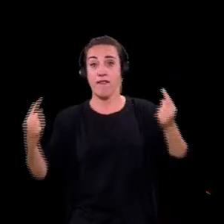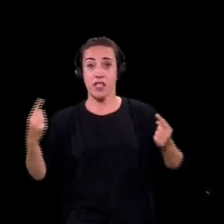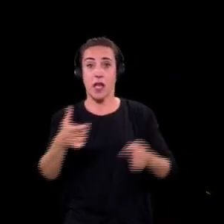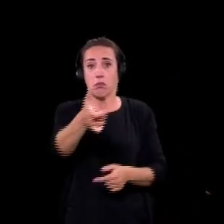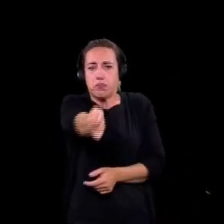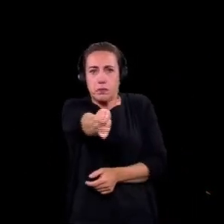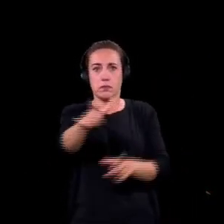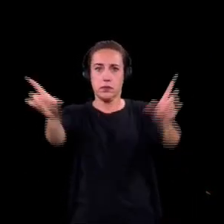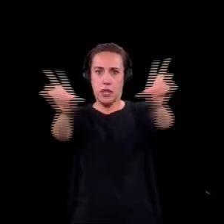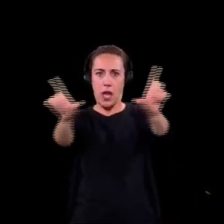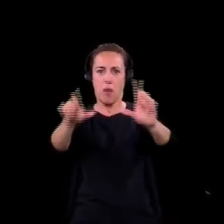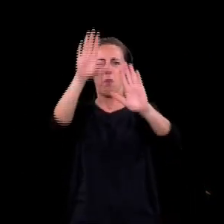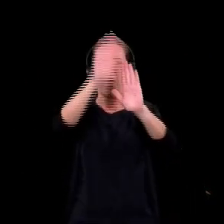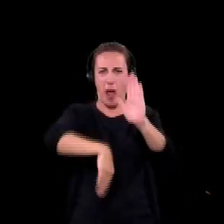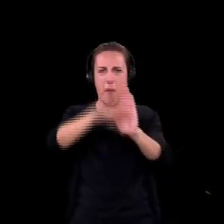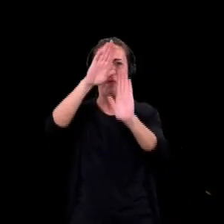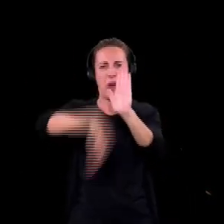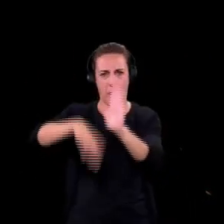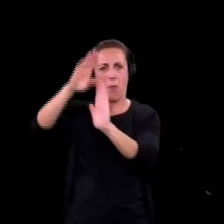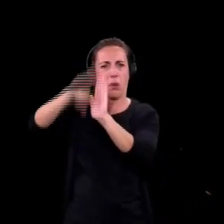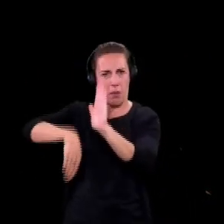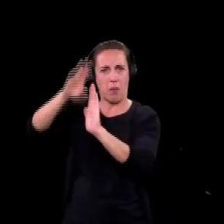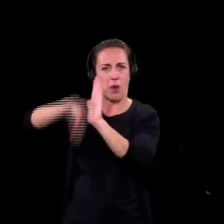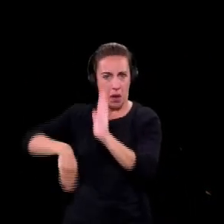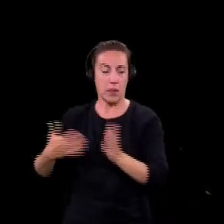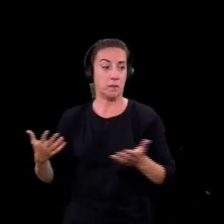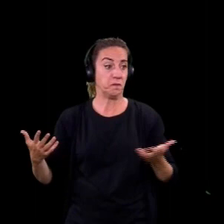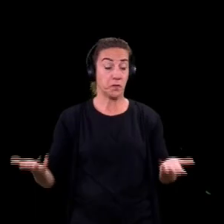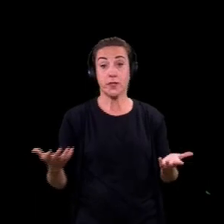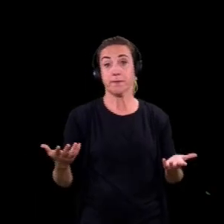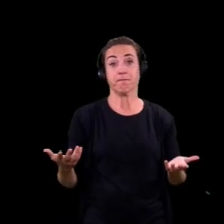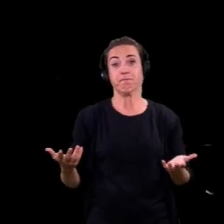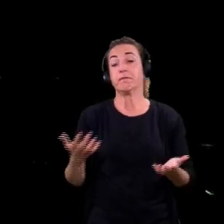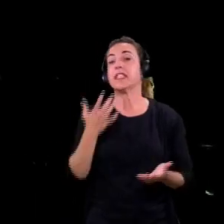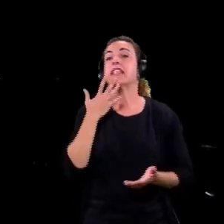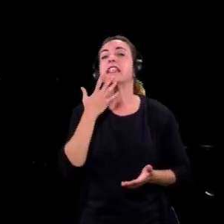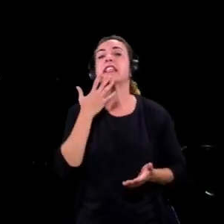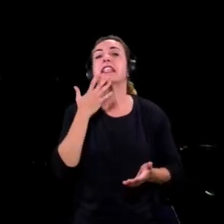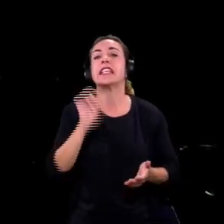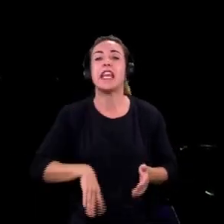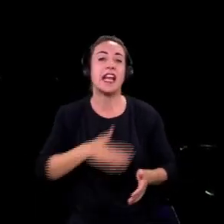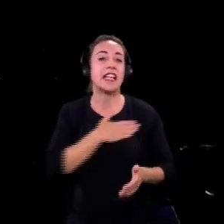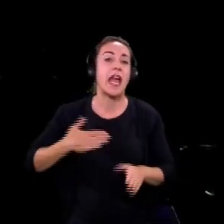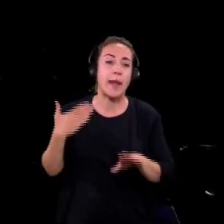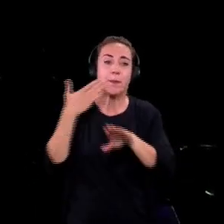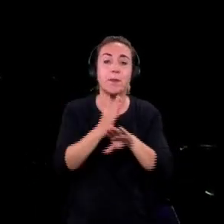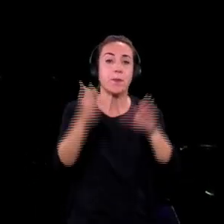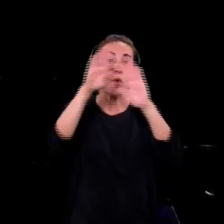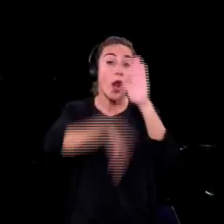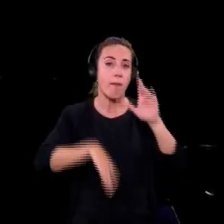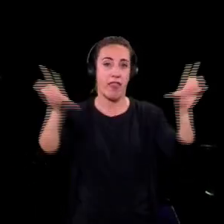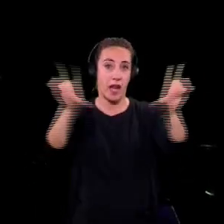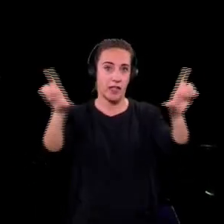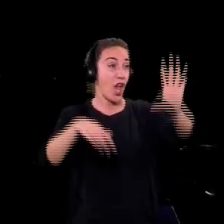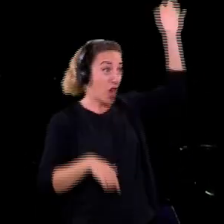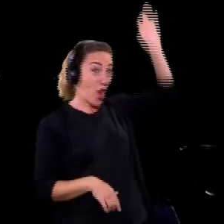tele y siempre son programas y programas. Entonces, ¿quién quiere ir a un programa de la tele?